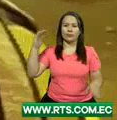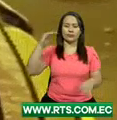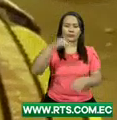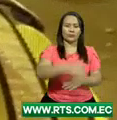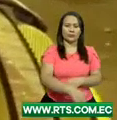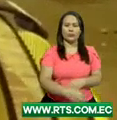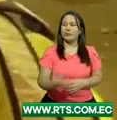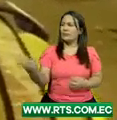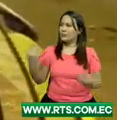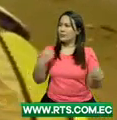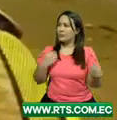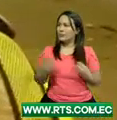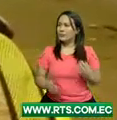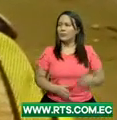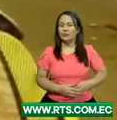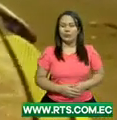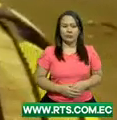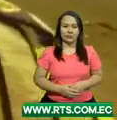el vehículo